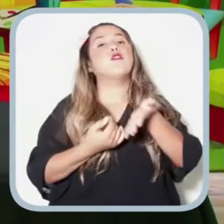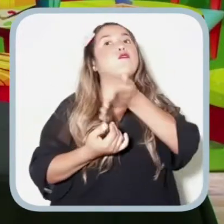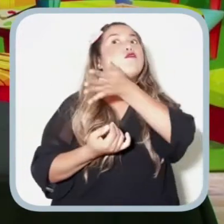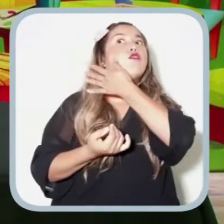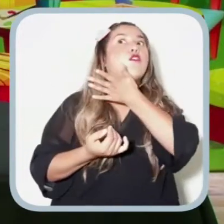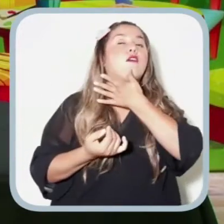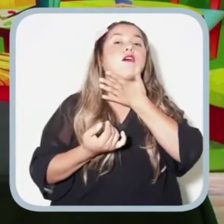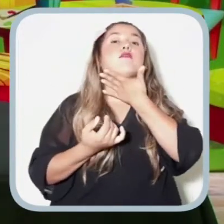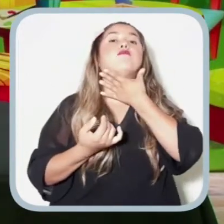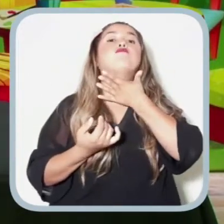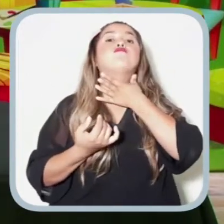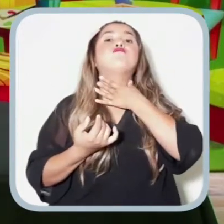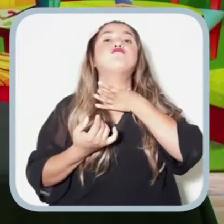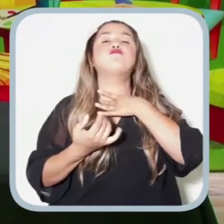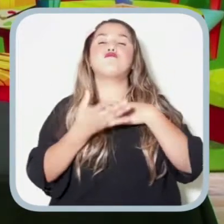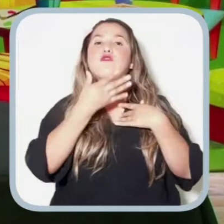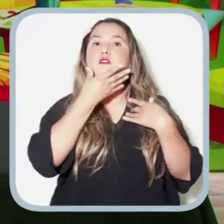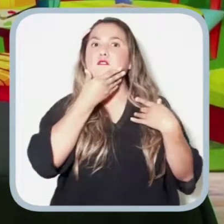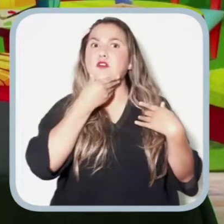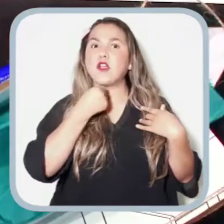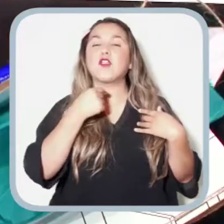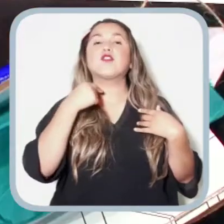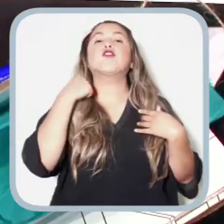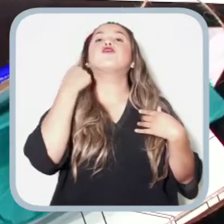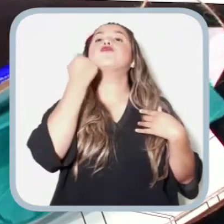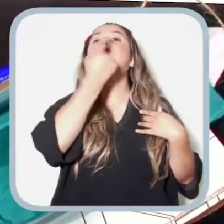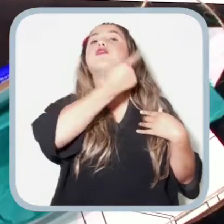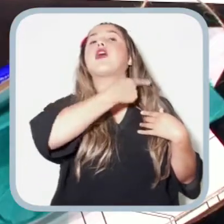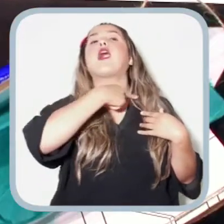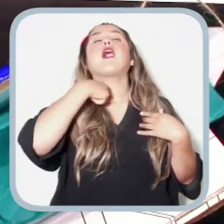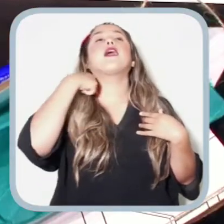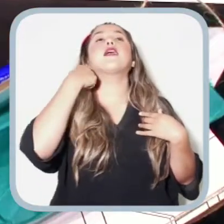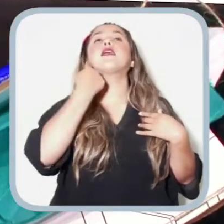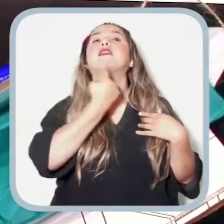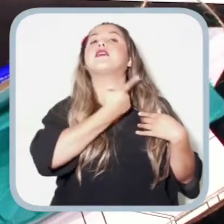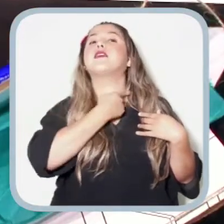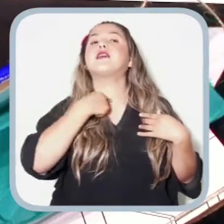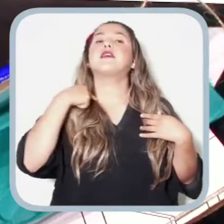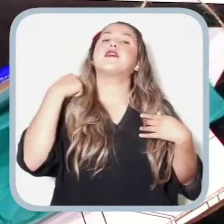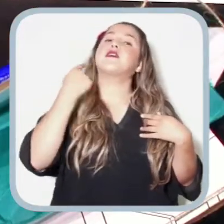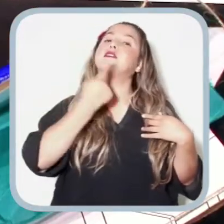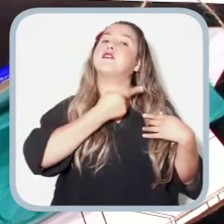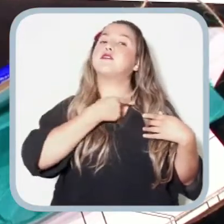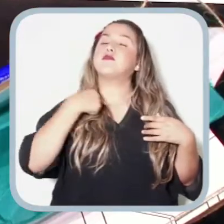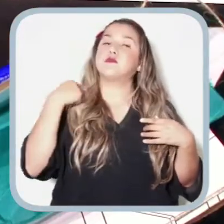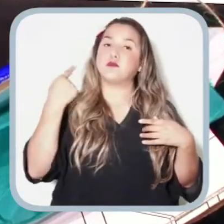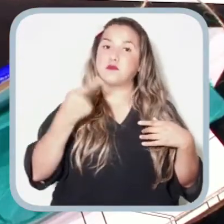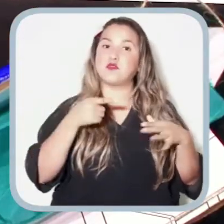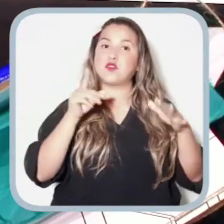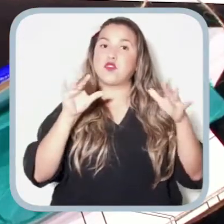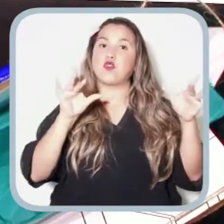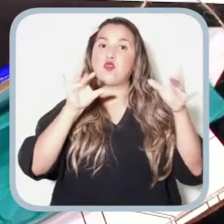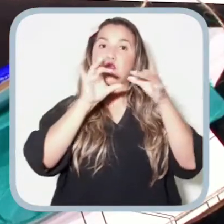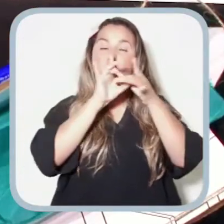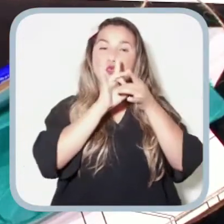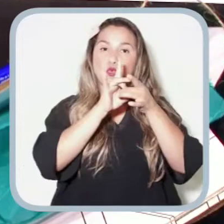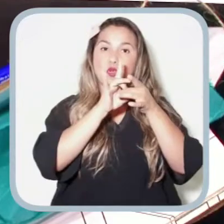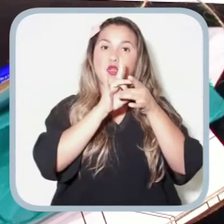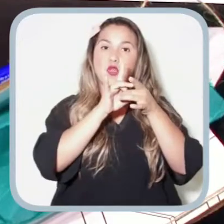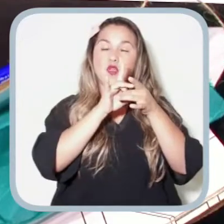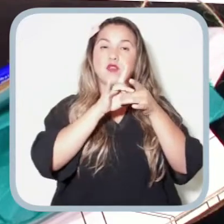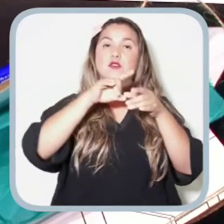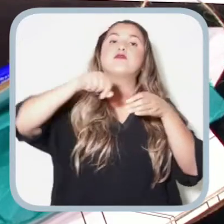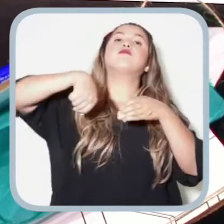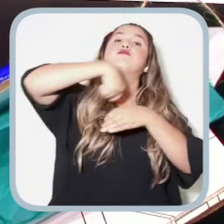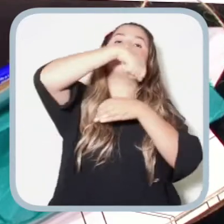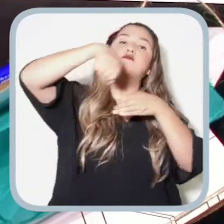sobresale entonces con este masking vamos a hacer además de reforzar la unión del corcho y el